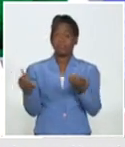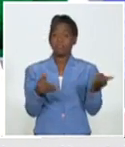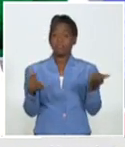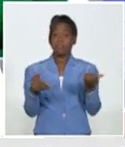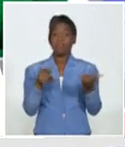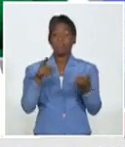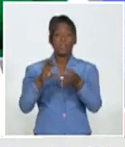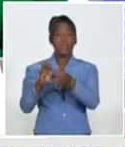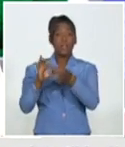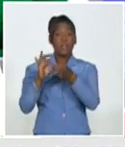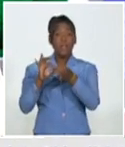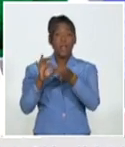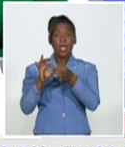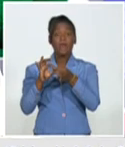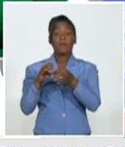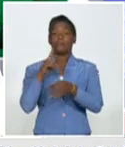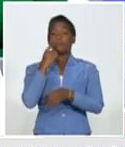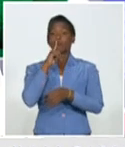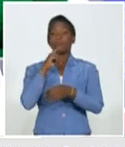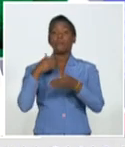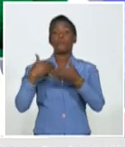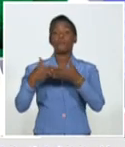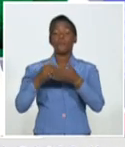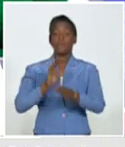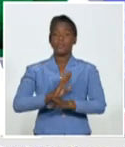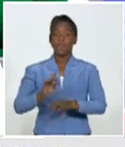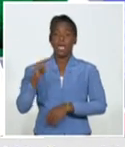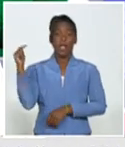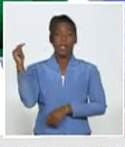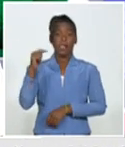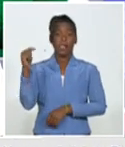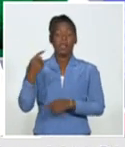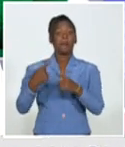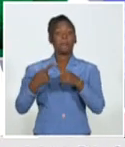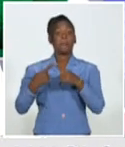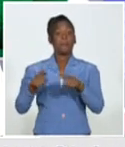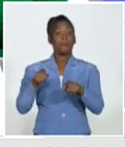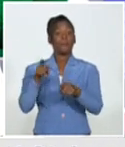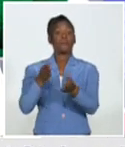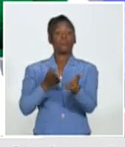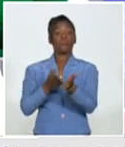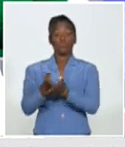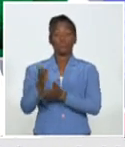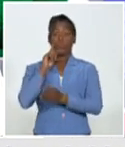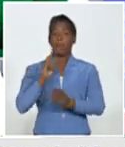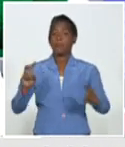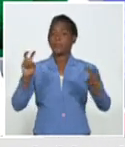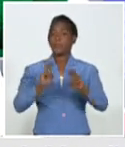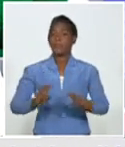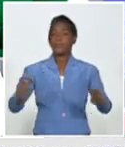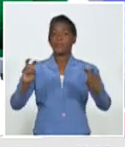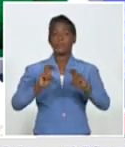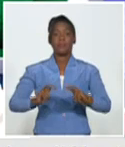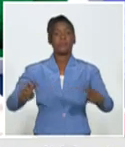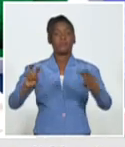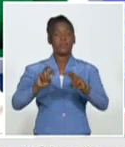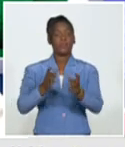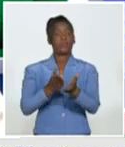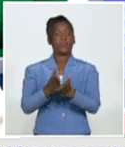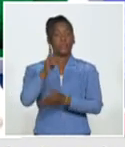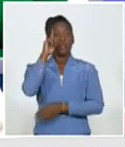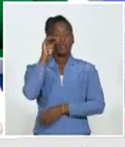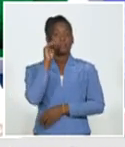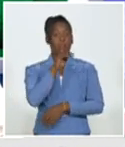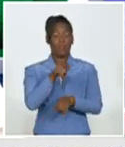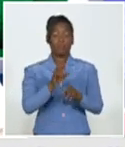ya negativa al PCR, pero de todas formas se sigue sigue estando crítica